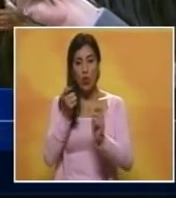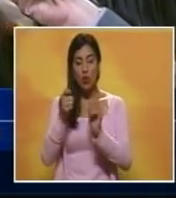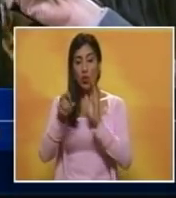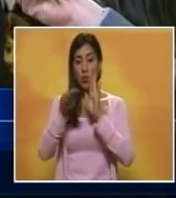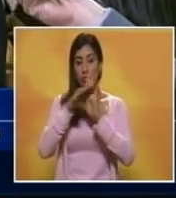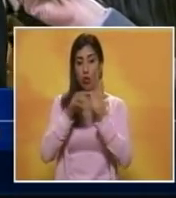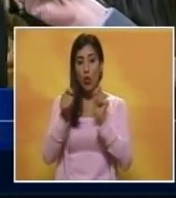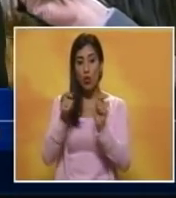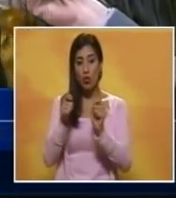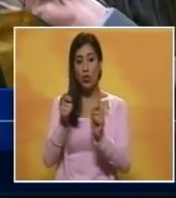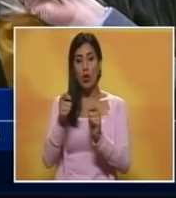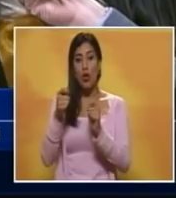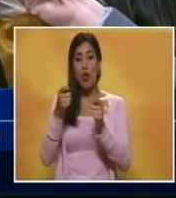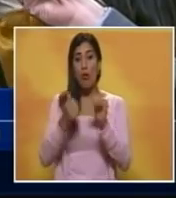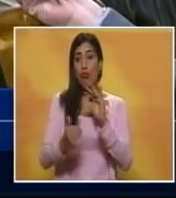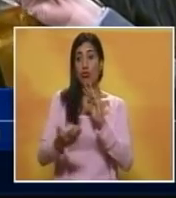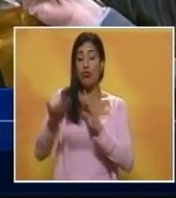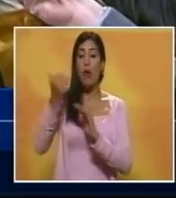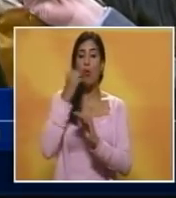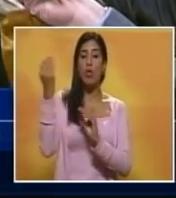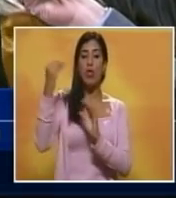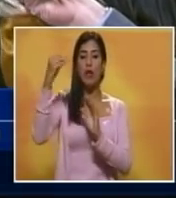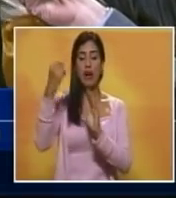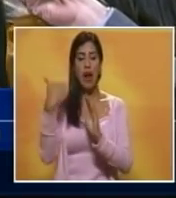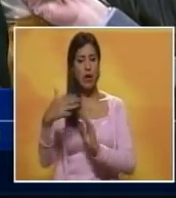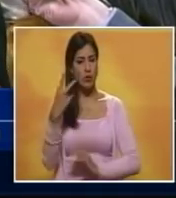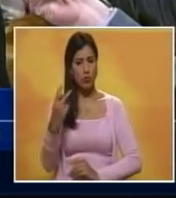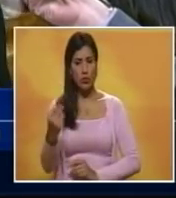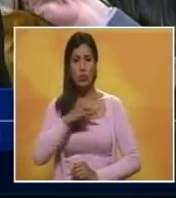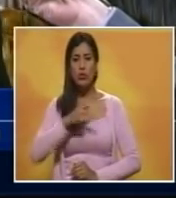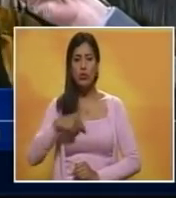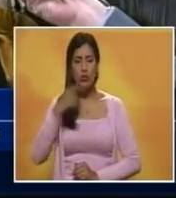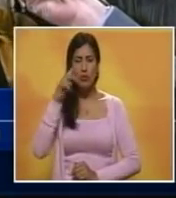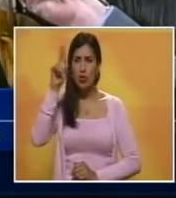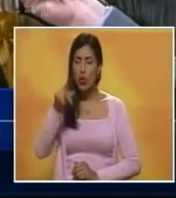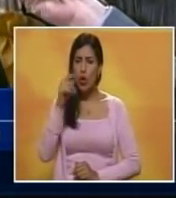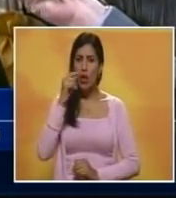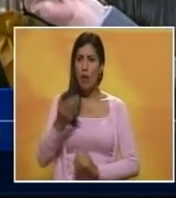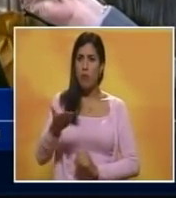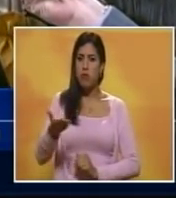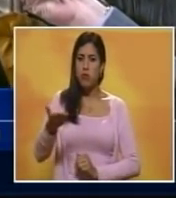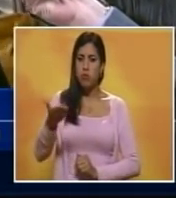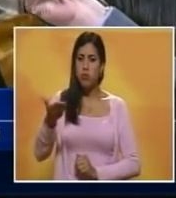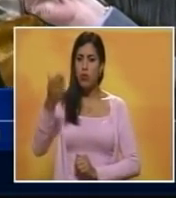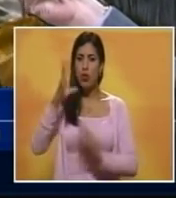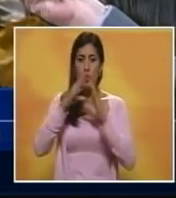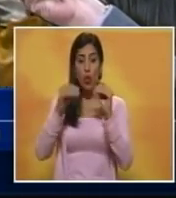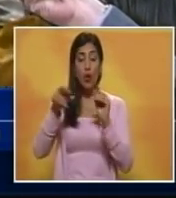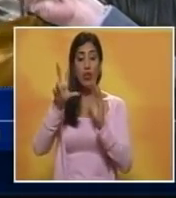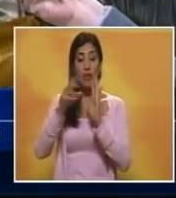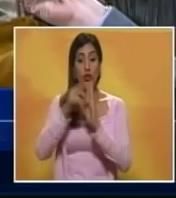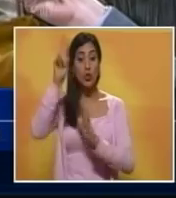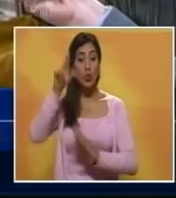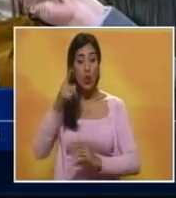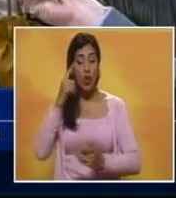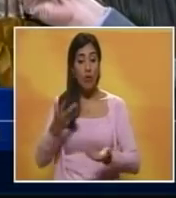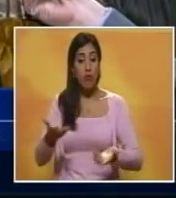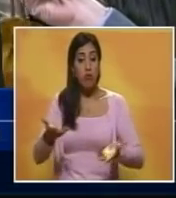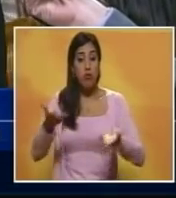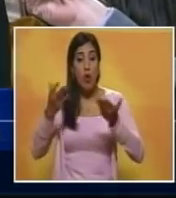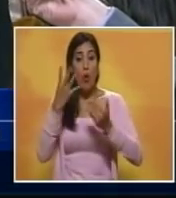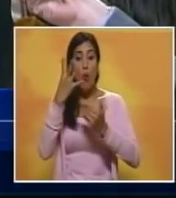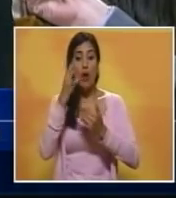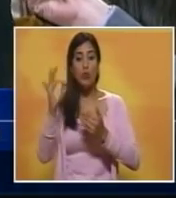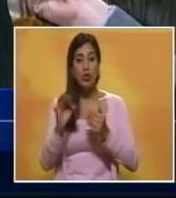precios de los artículos, pues, o sea, controlar la inflación. Nosotros vemos como todos los días las cosas aumentan. En este caso tenemos una inflación diaria